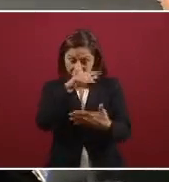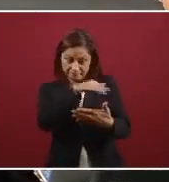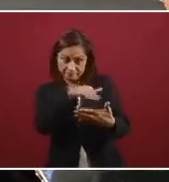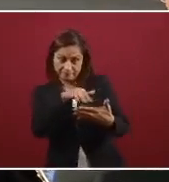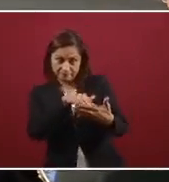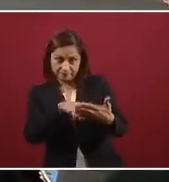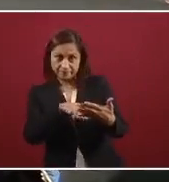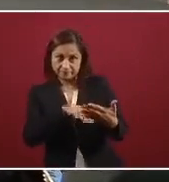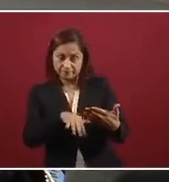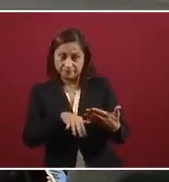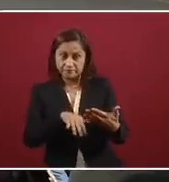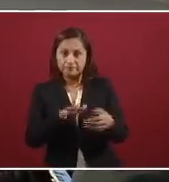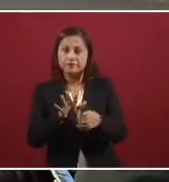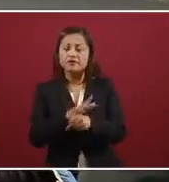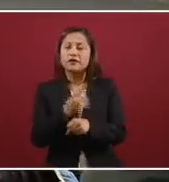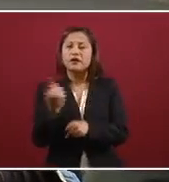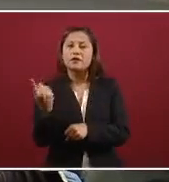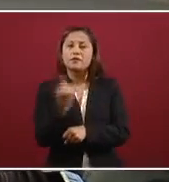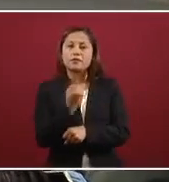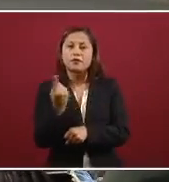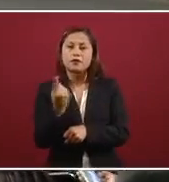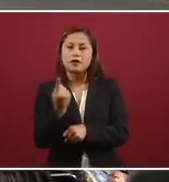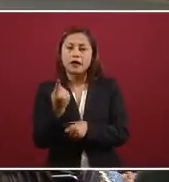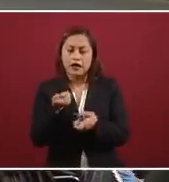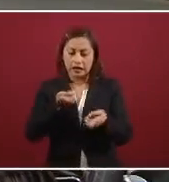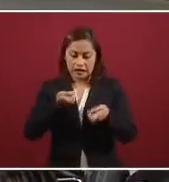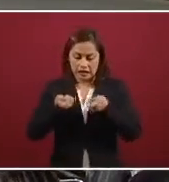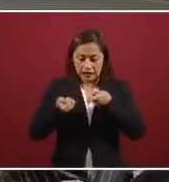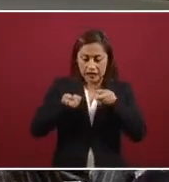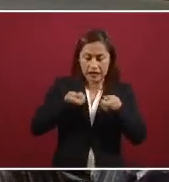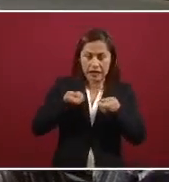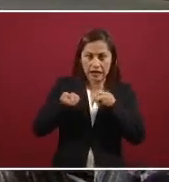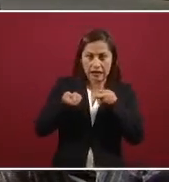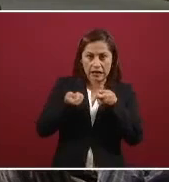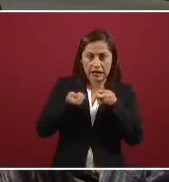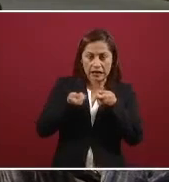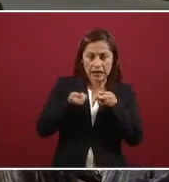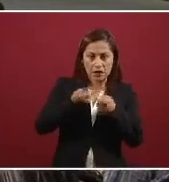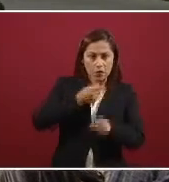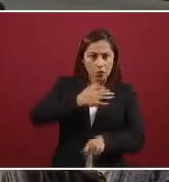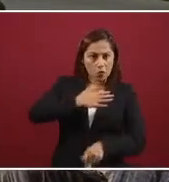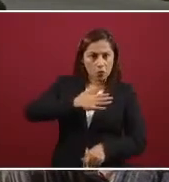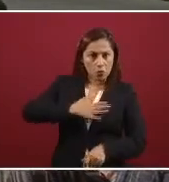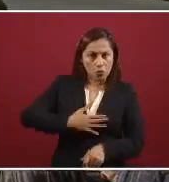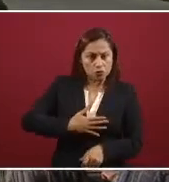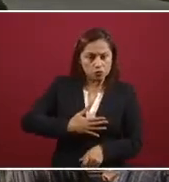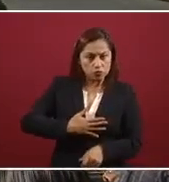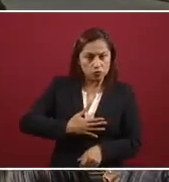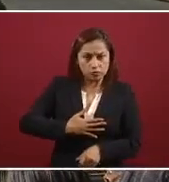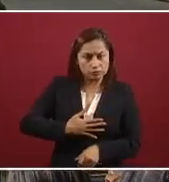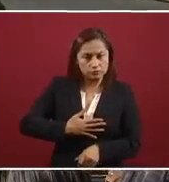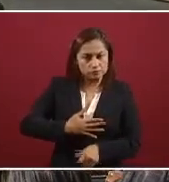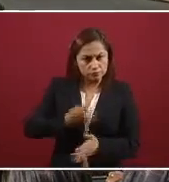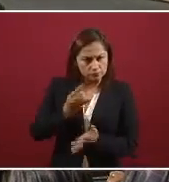nada más la justa medianía, es